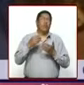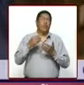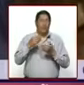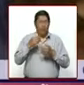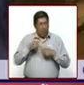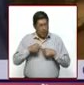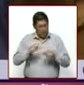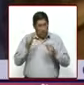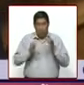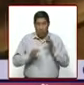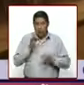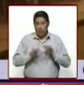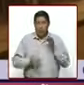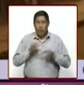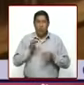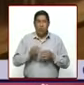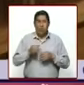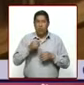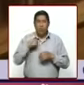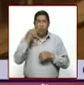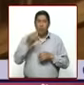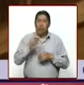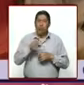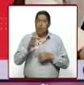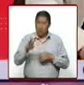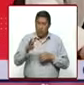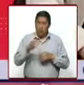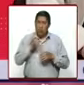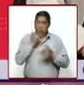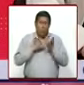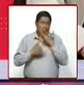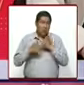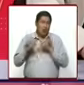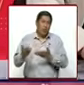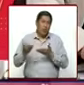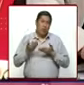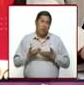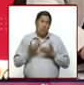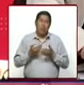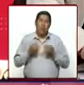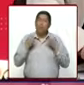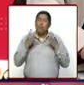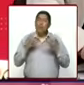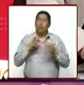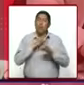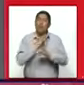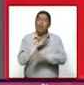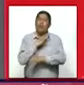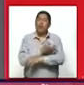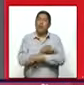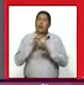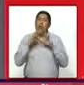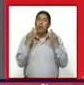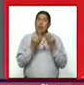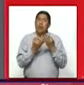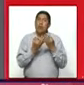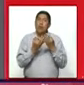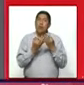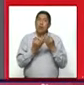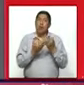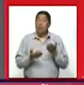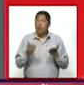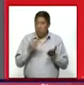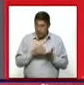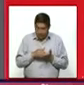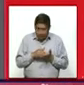van a seguir con el juicio el 24 de este mes, tiene que ser otra vez trasladado y yo les doy mucha fuerza a su familia. A ver, vamos a